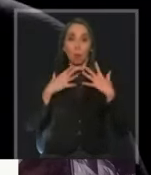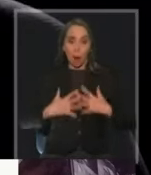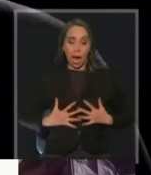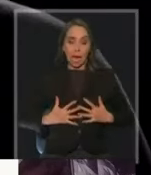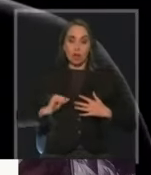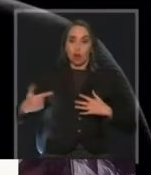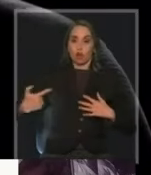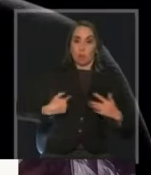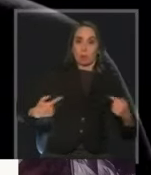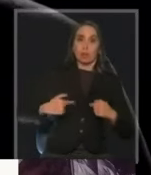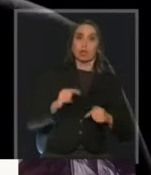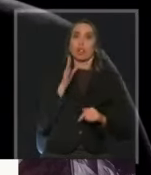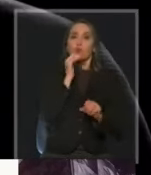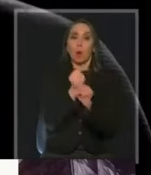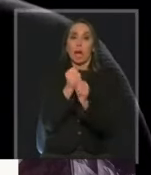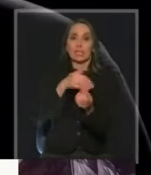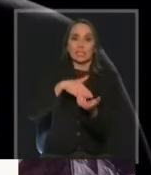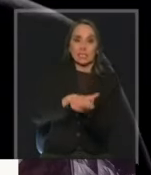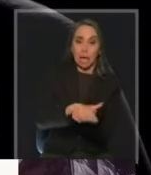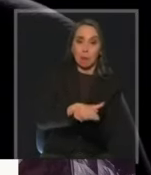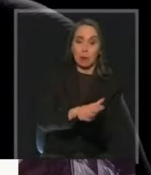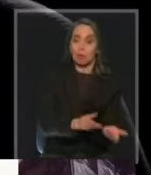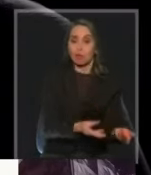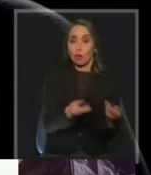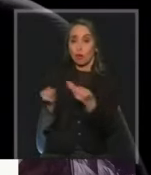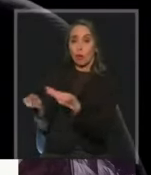entregado zapatos,